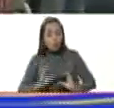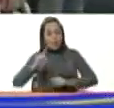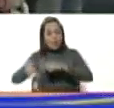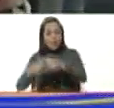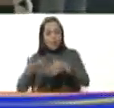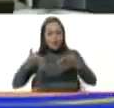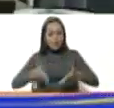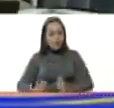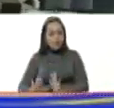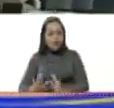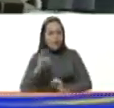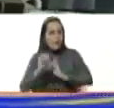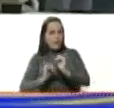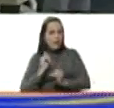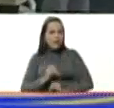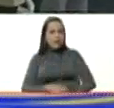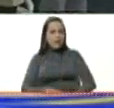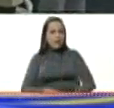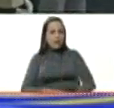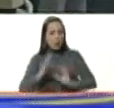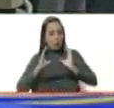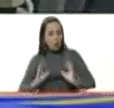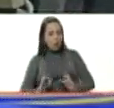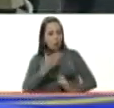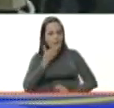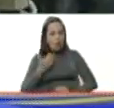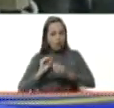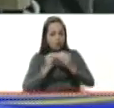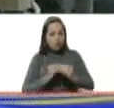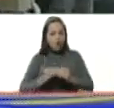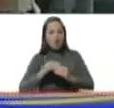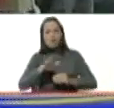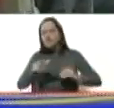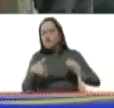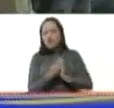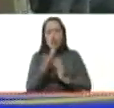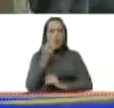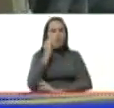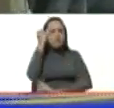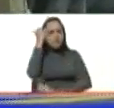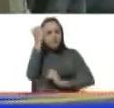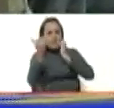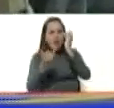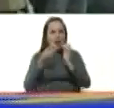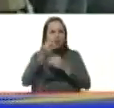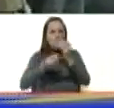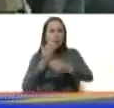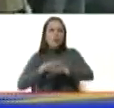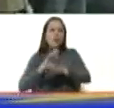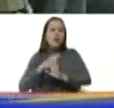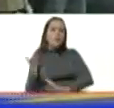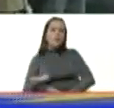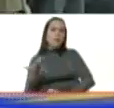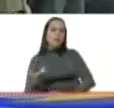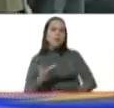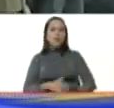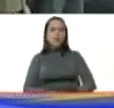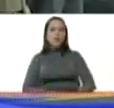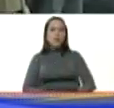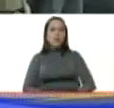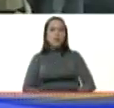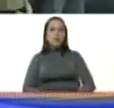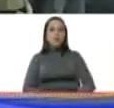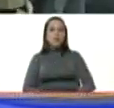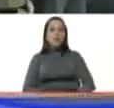posparto. Para el posparto. Todo tiene su lógica. Ahí continuamos. Así,